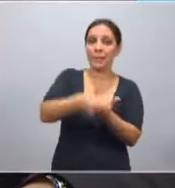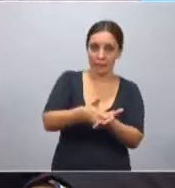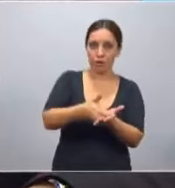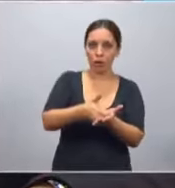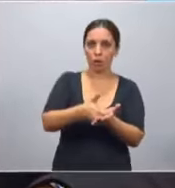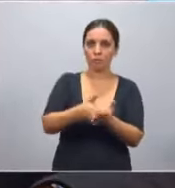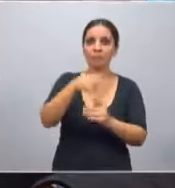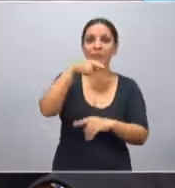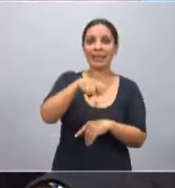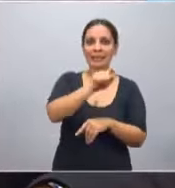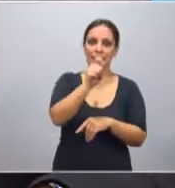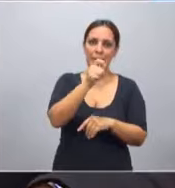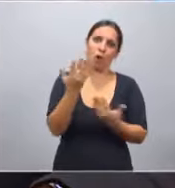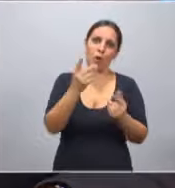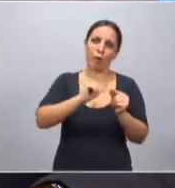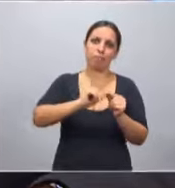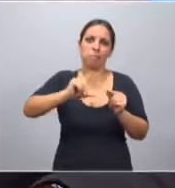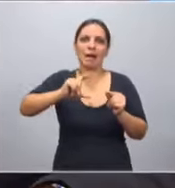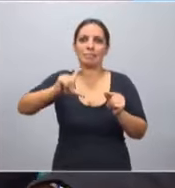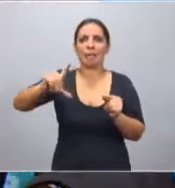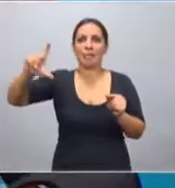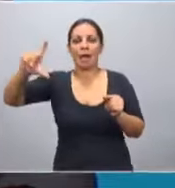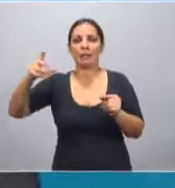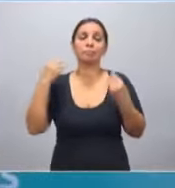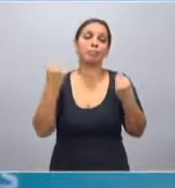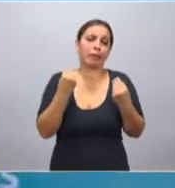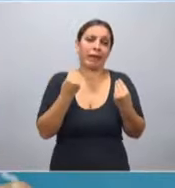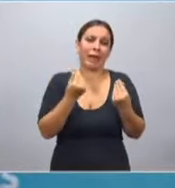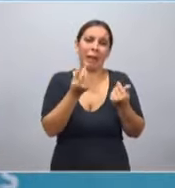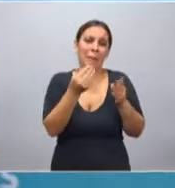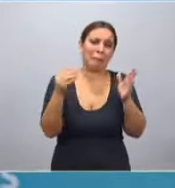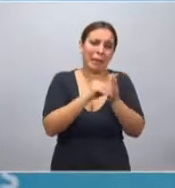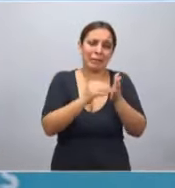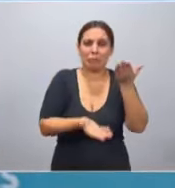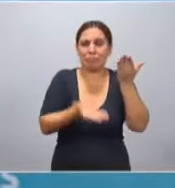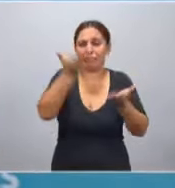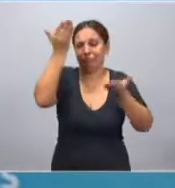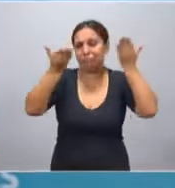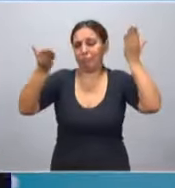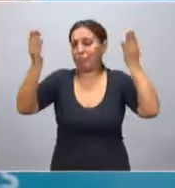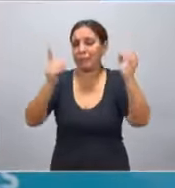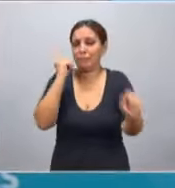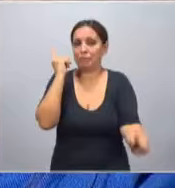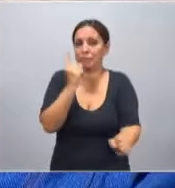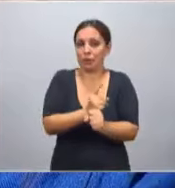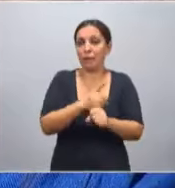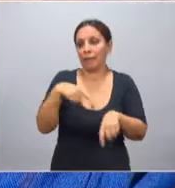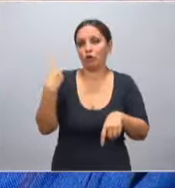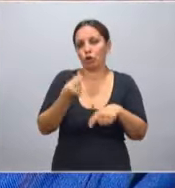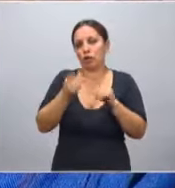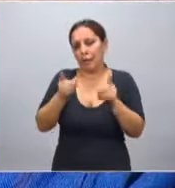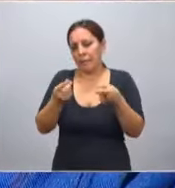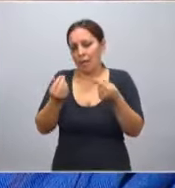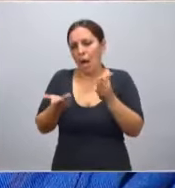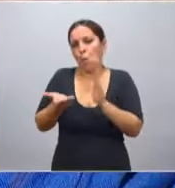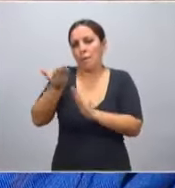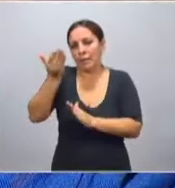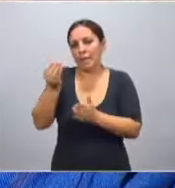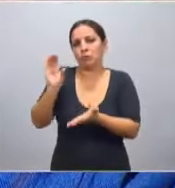hemos aumentado los montos porque desregularon el precio de la comida está todo imposible los hemos aumentado en concordancia